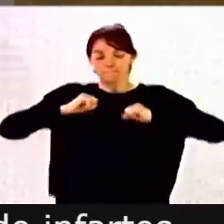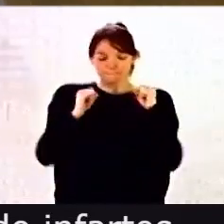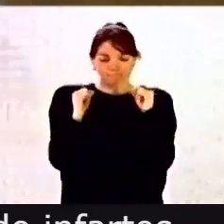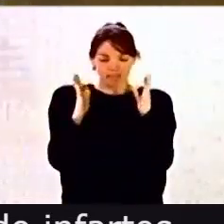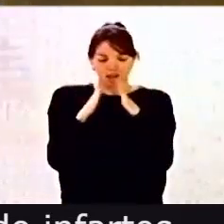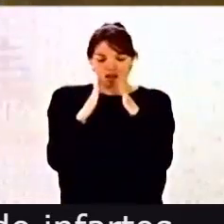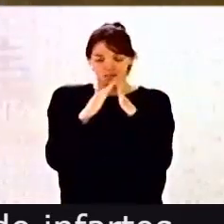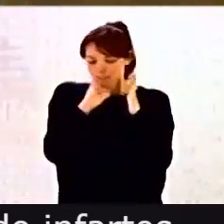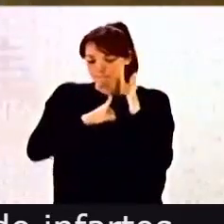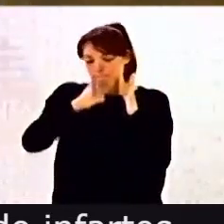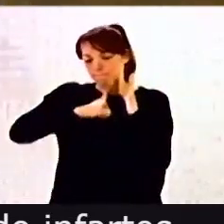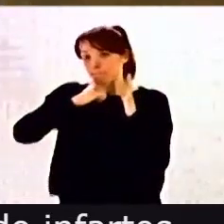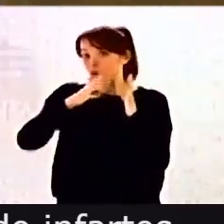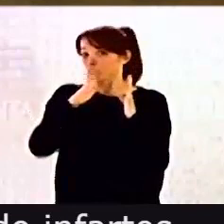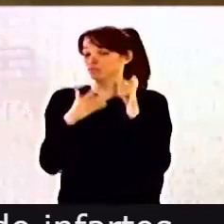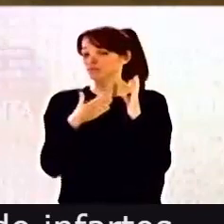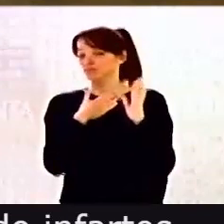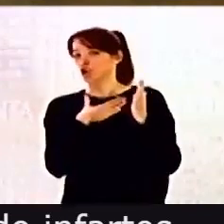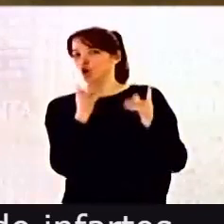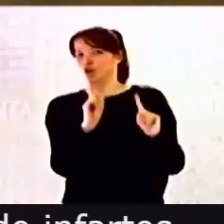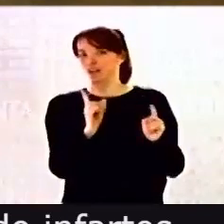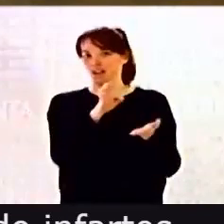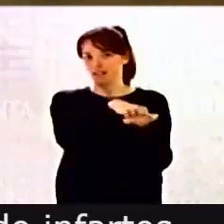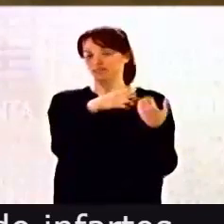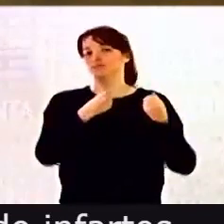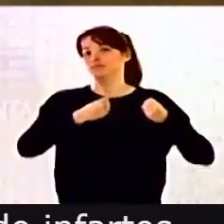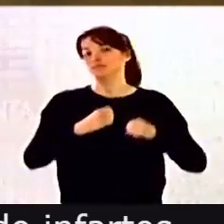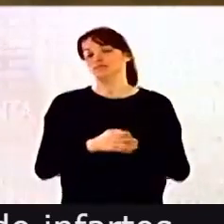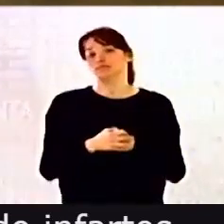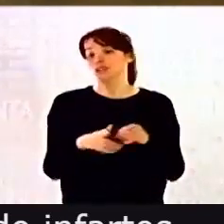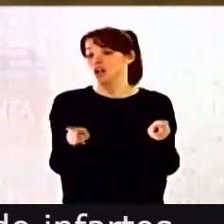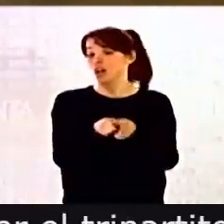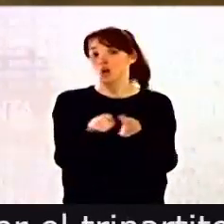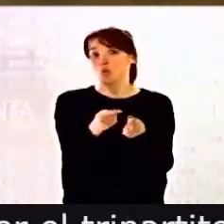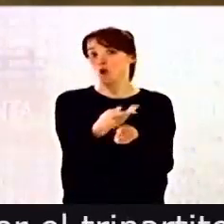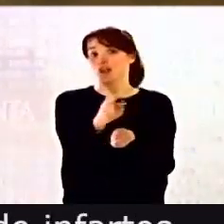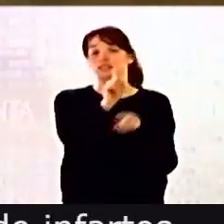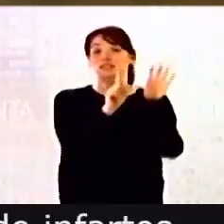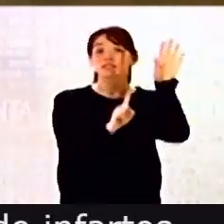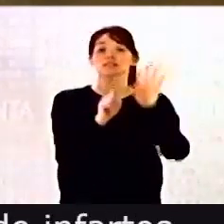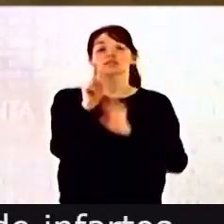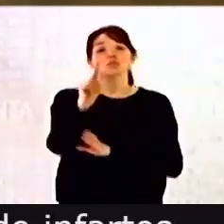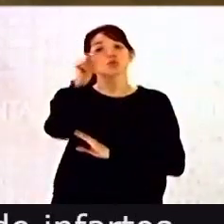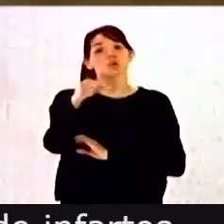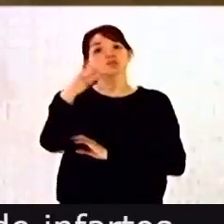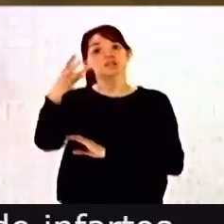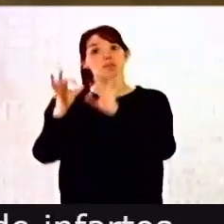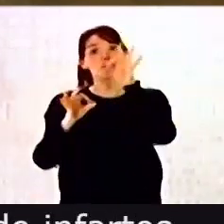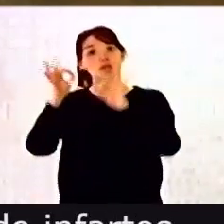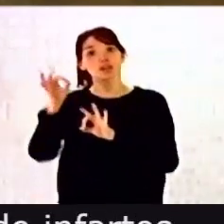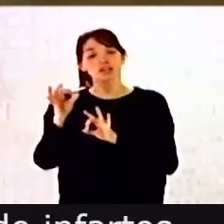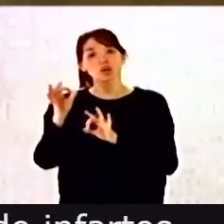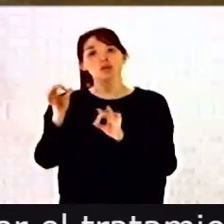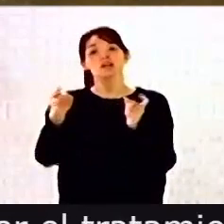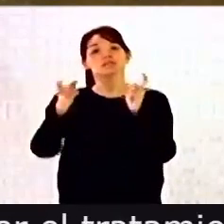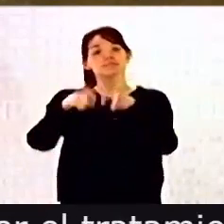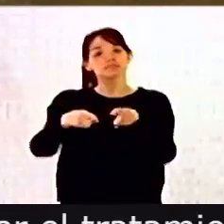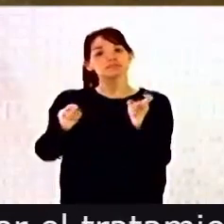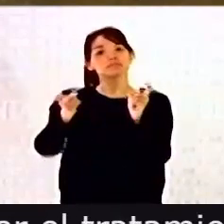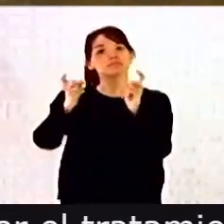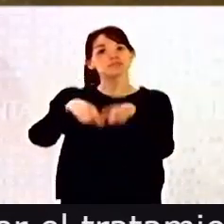casa por miedo al contagio. Pues igual está pasando con ese 61,3% de consultas que